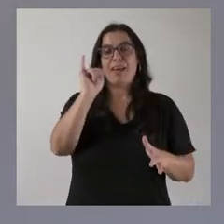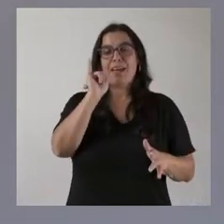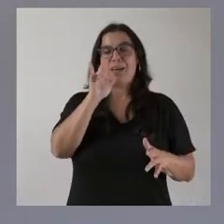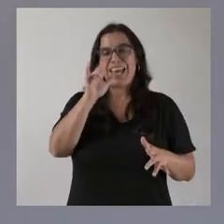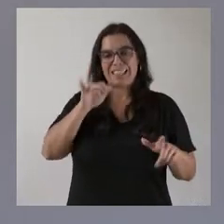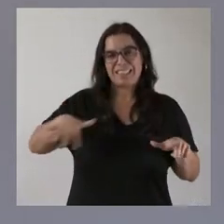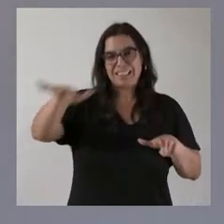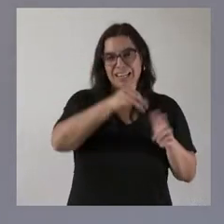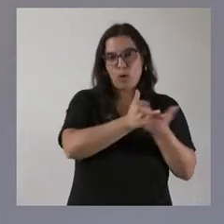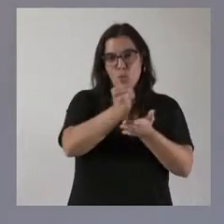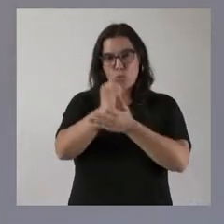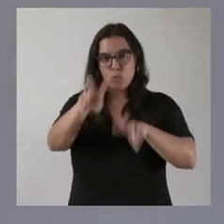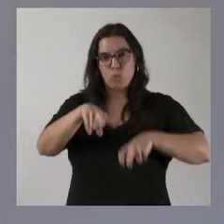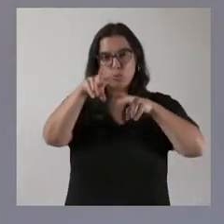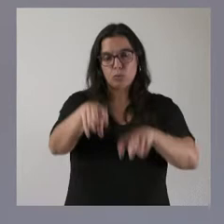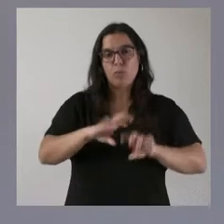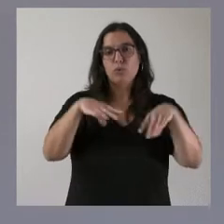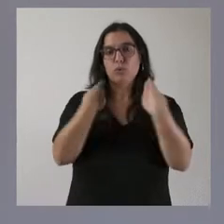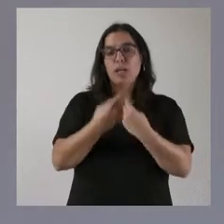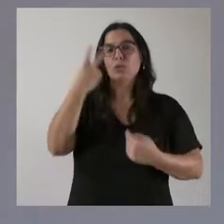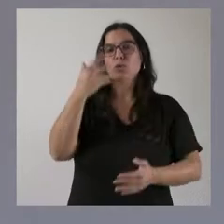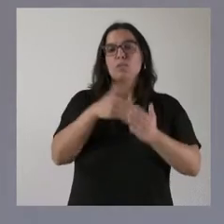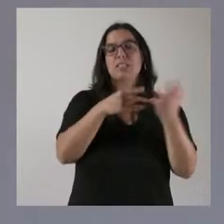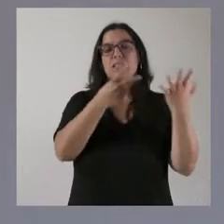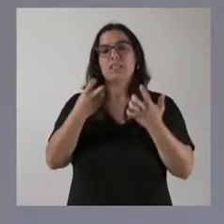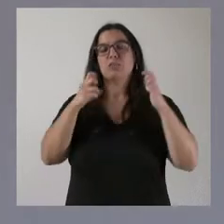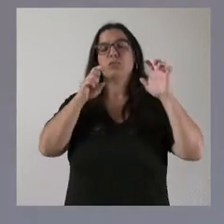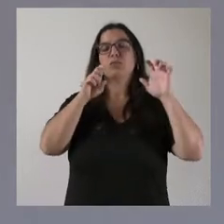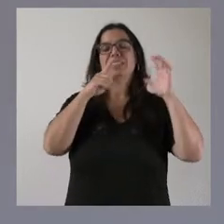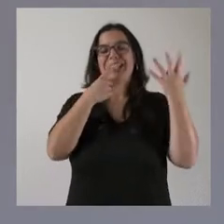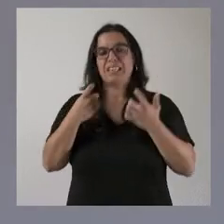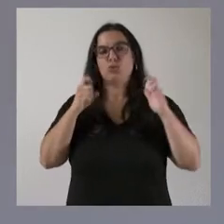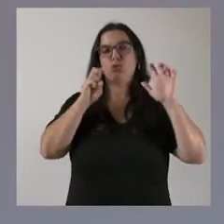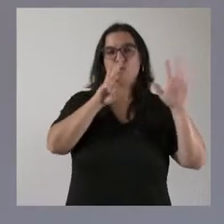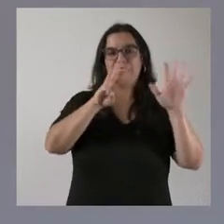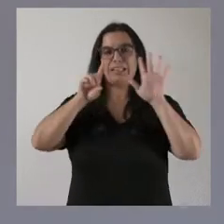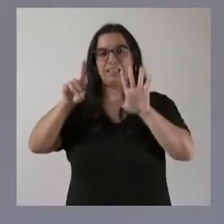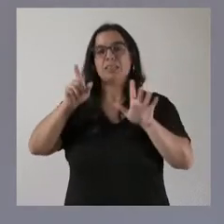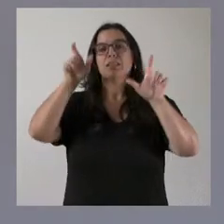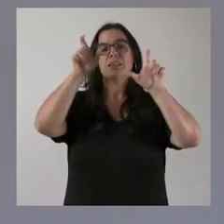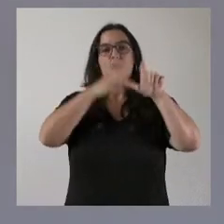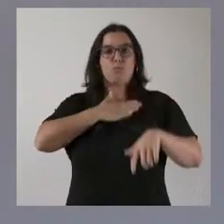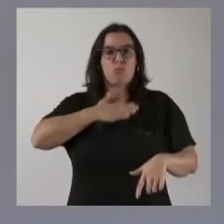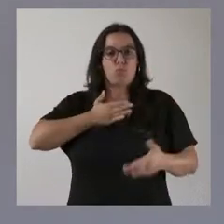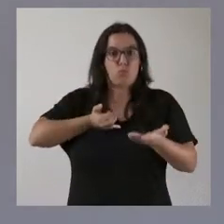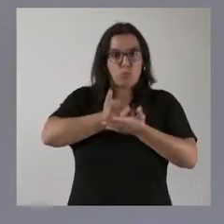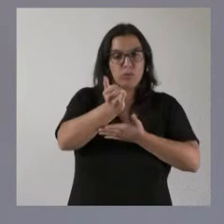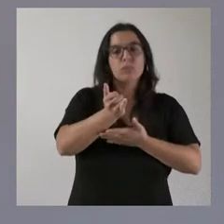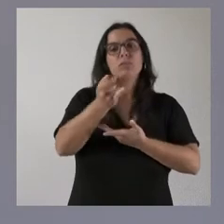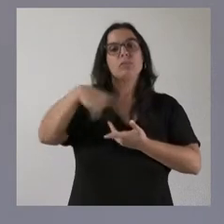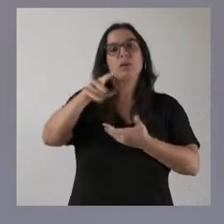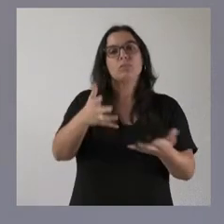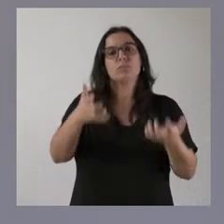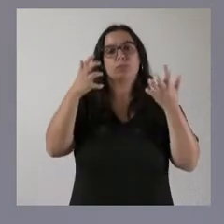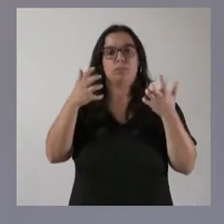pertenecientes a 2.686 agricultores que se ven beneficiados de esta actuación